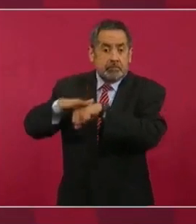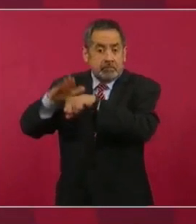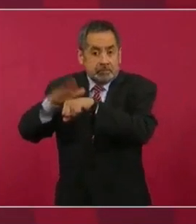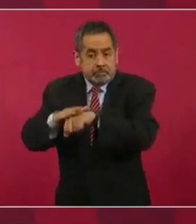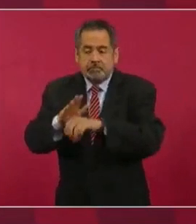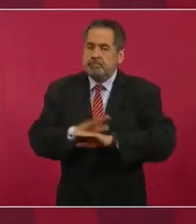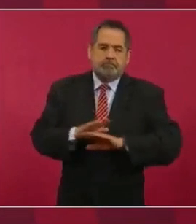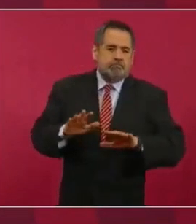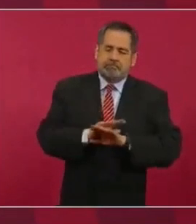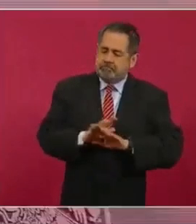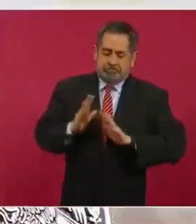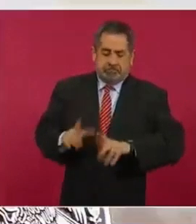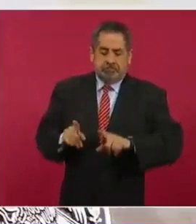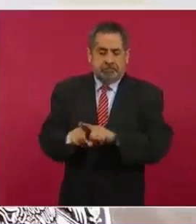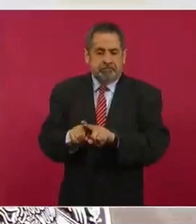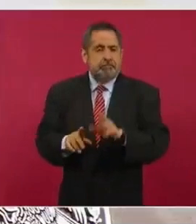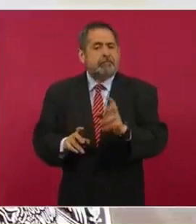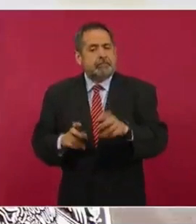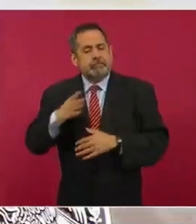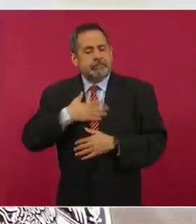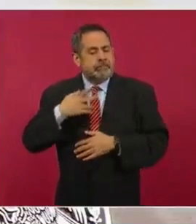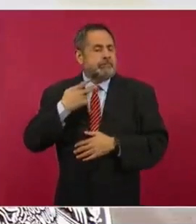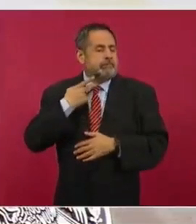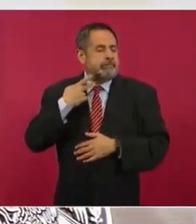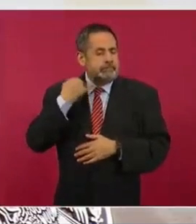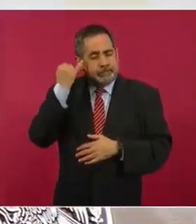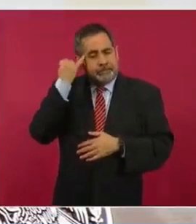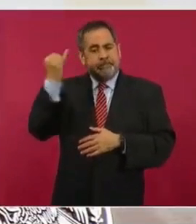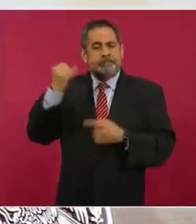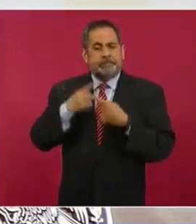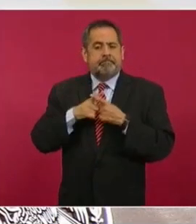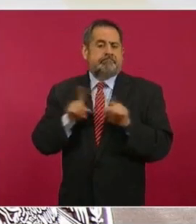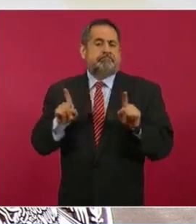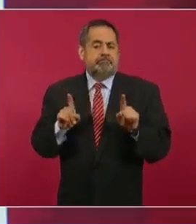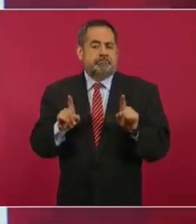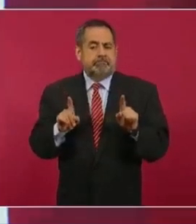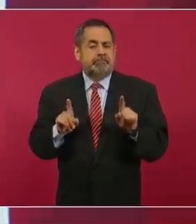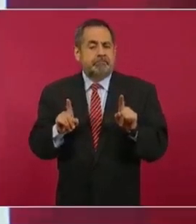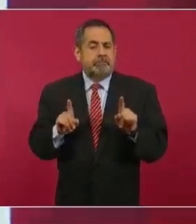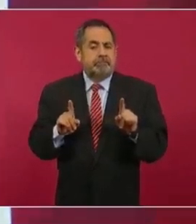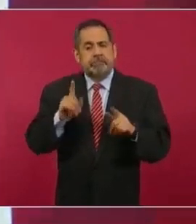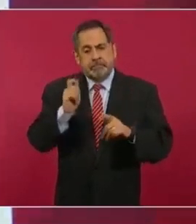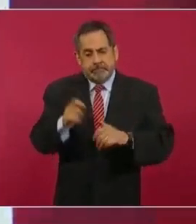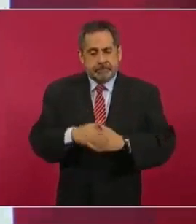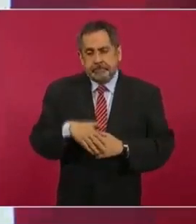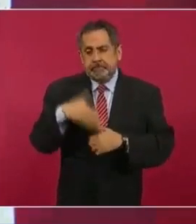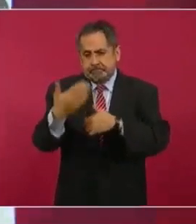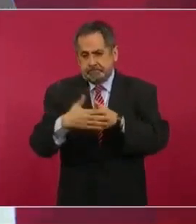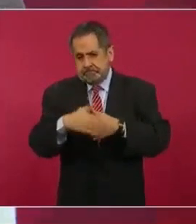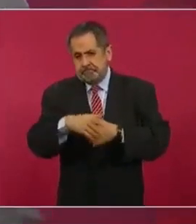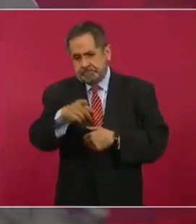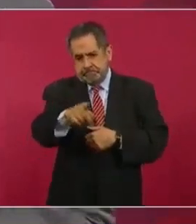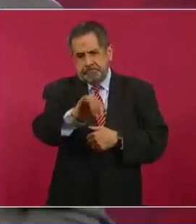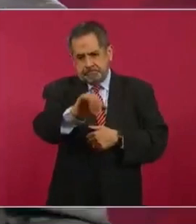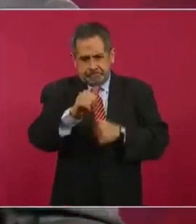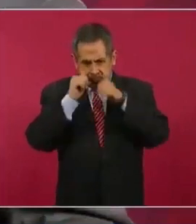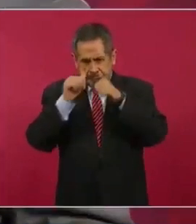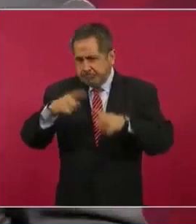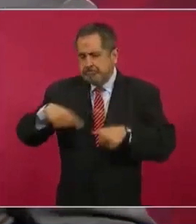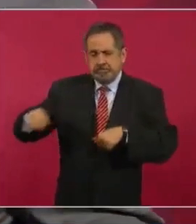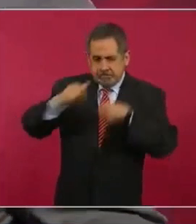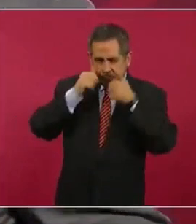Entonces, es una política distinta. Entonces, sí vamos a atender a los trabajadores.